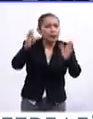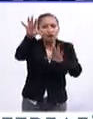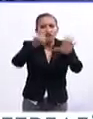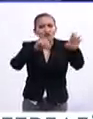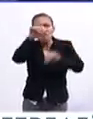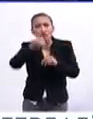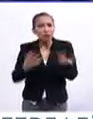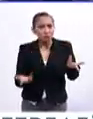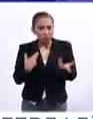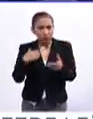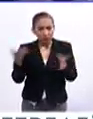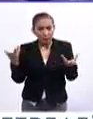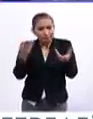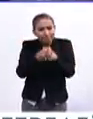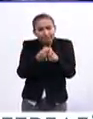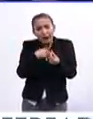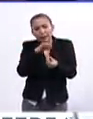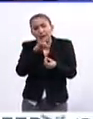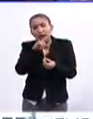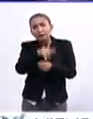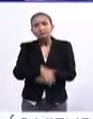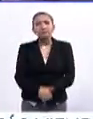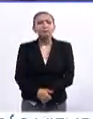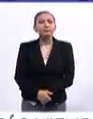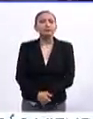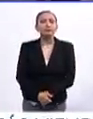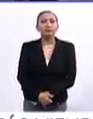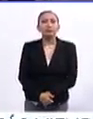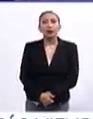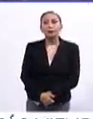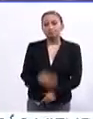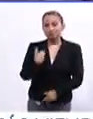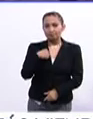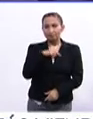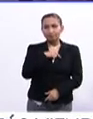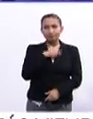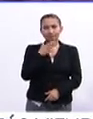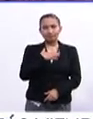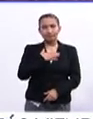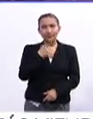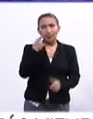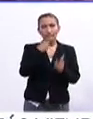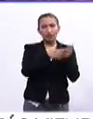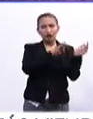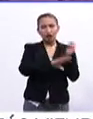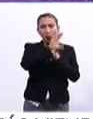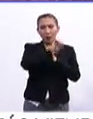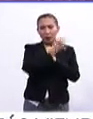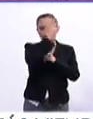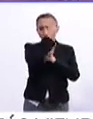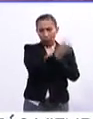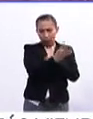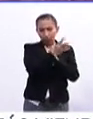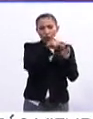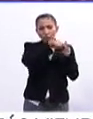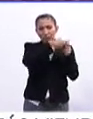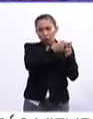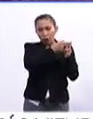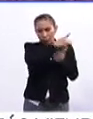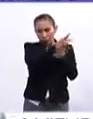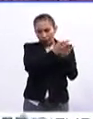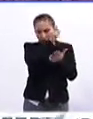de la literatura e integrándose con la Phil. Pues mira, nosotros tenemos desde 1994 que